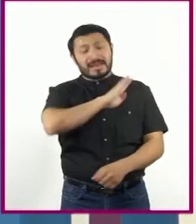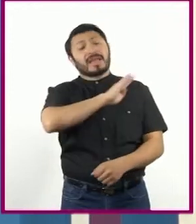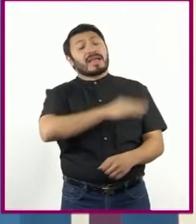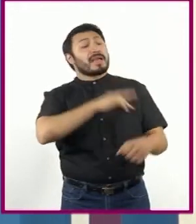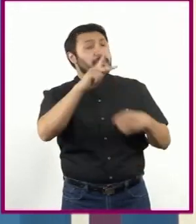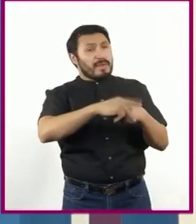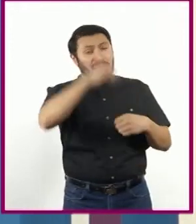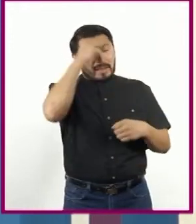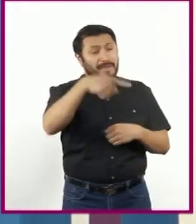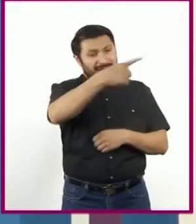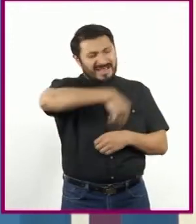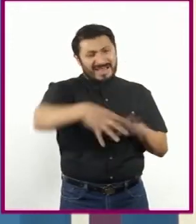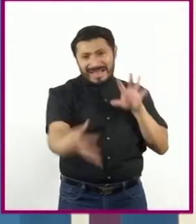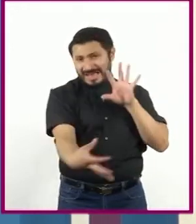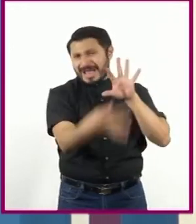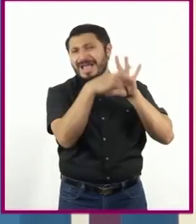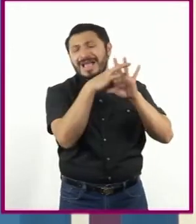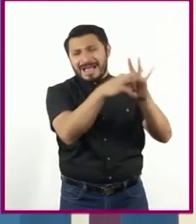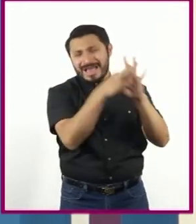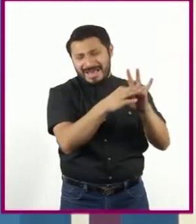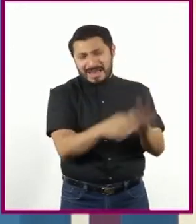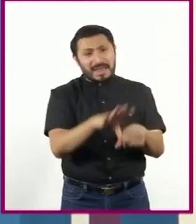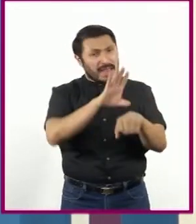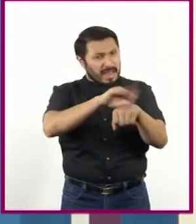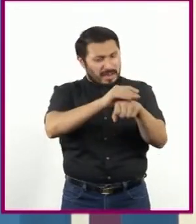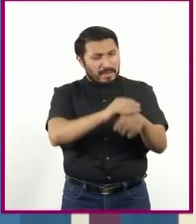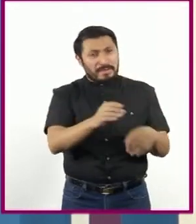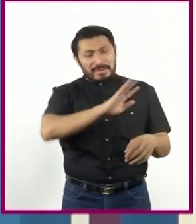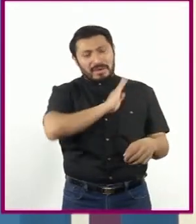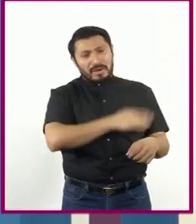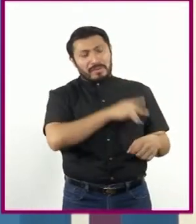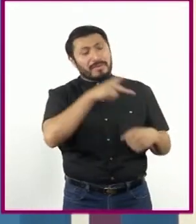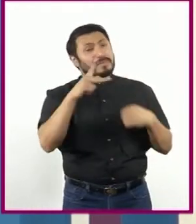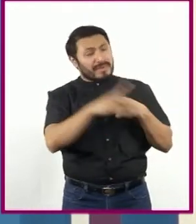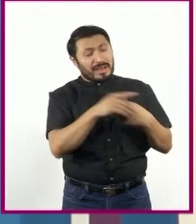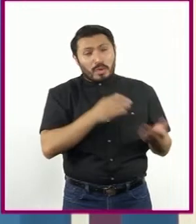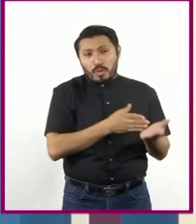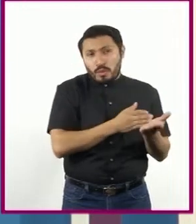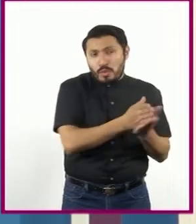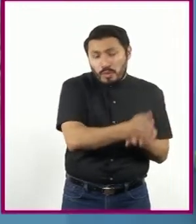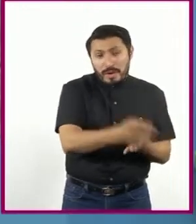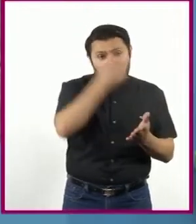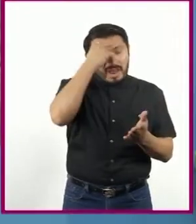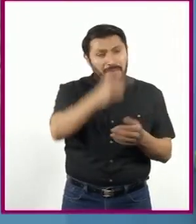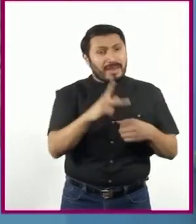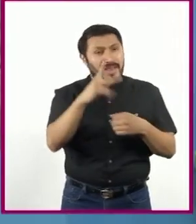que estos le permitieran atravesar por España para invadir Portugal.